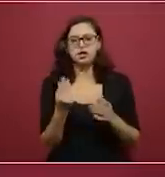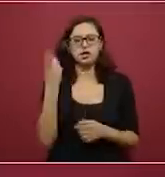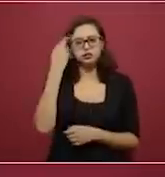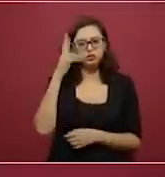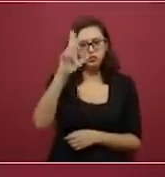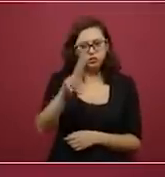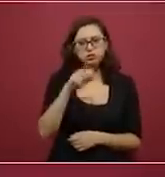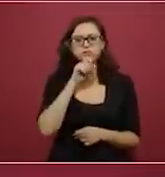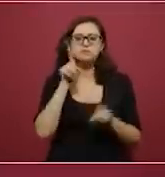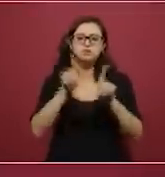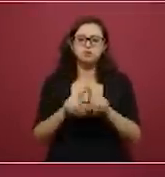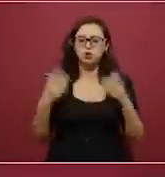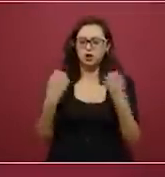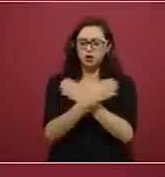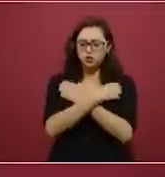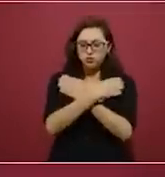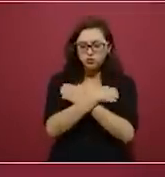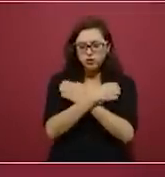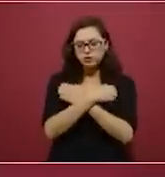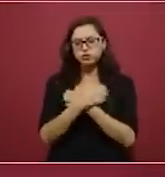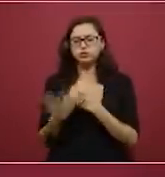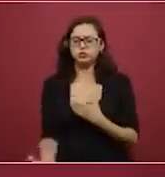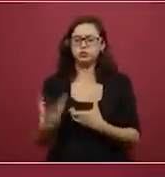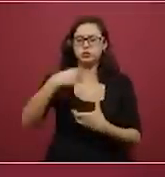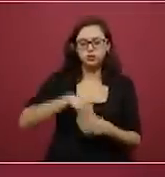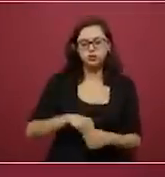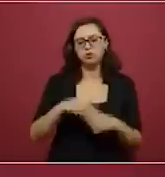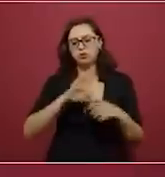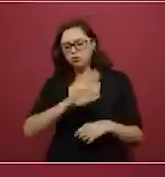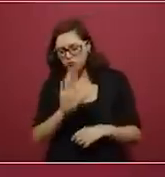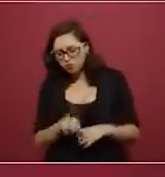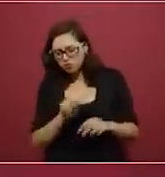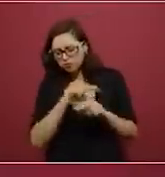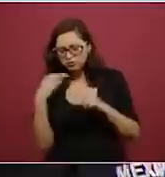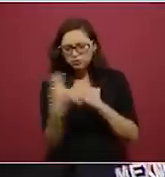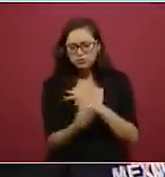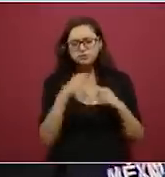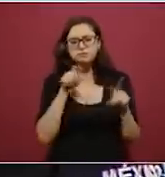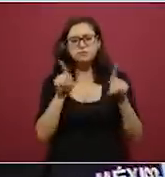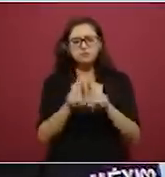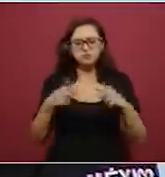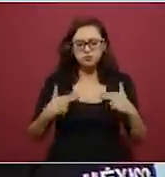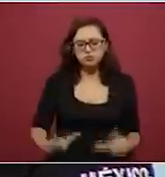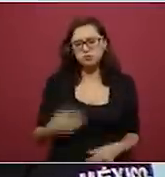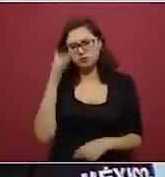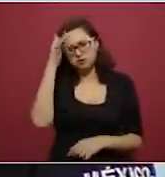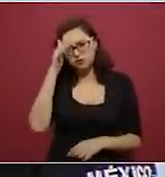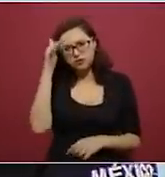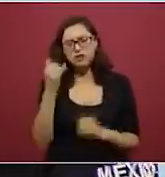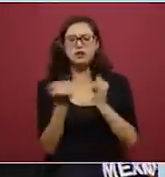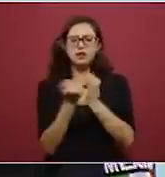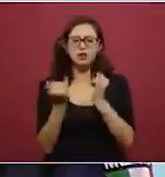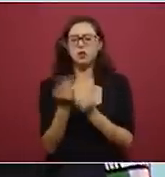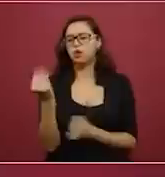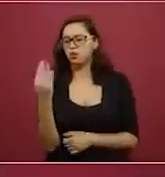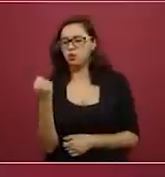reeducación y reinserción social investigación forense y ciencia de la conducta humana a nivel filosófico y 9 doctorados 'honoris causa'